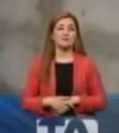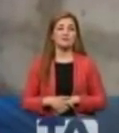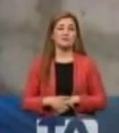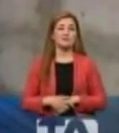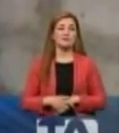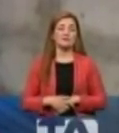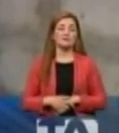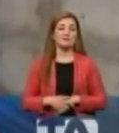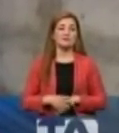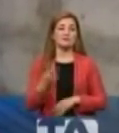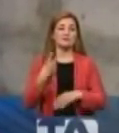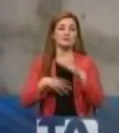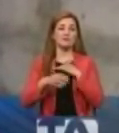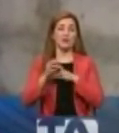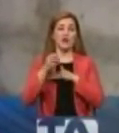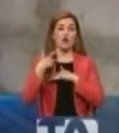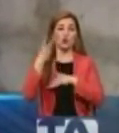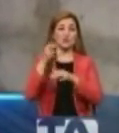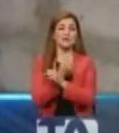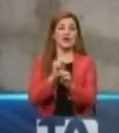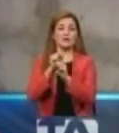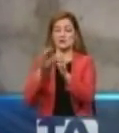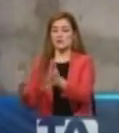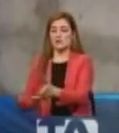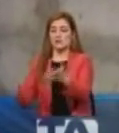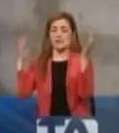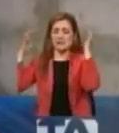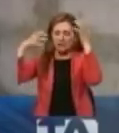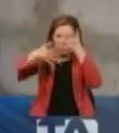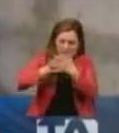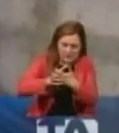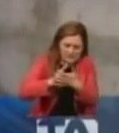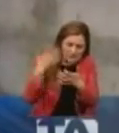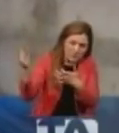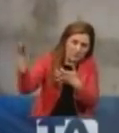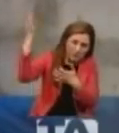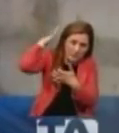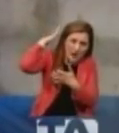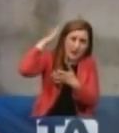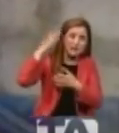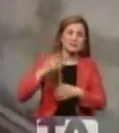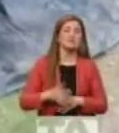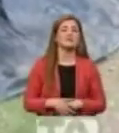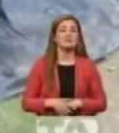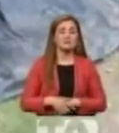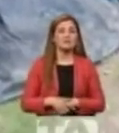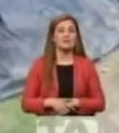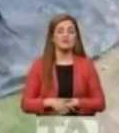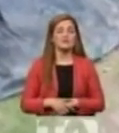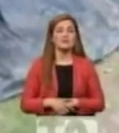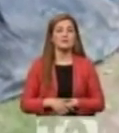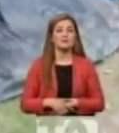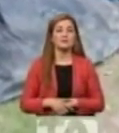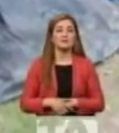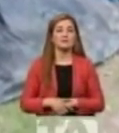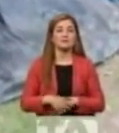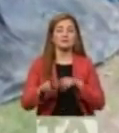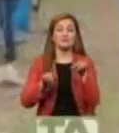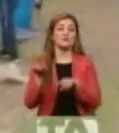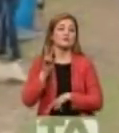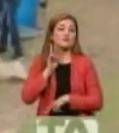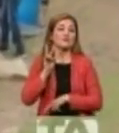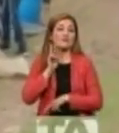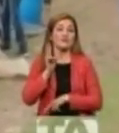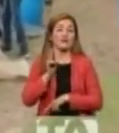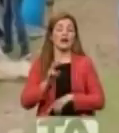por salvarme a mi otro chiquito y le abracé a él y se me fue ya encima todo a mí. Por lo que algunos damnificados